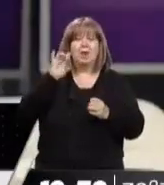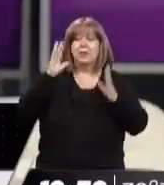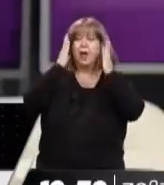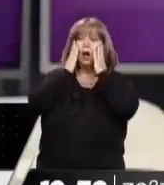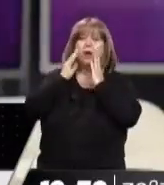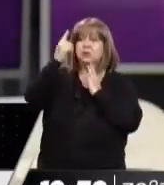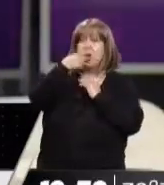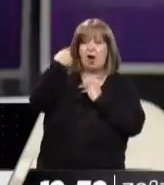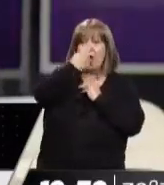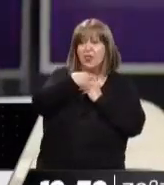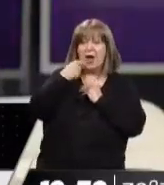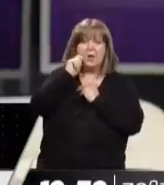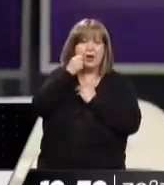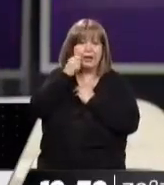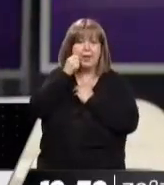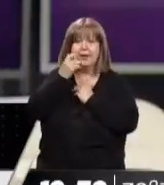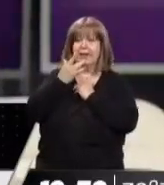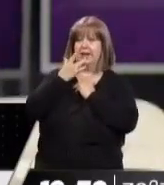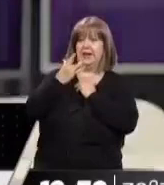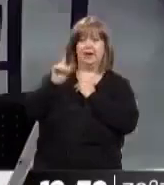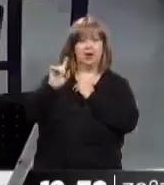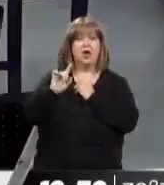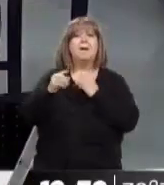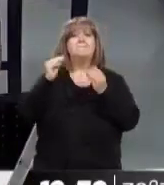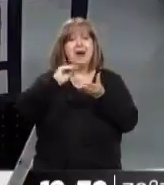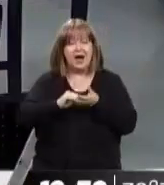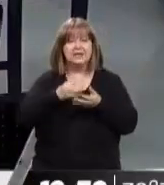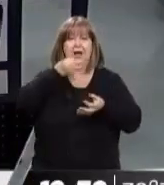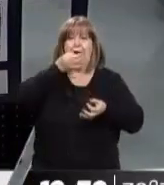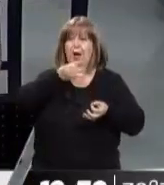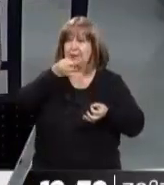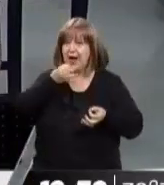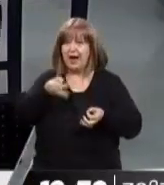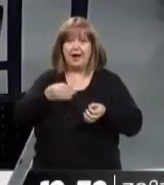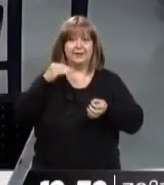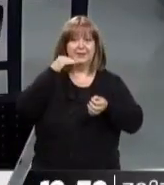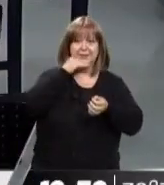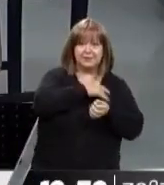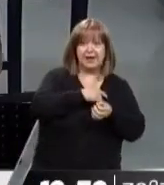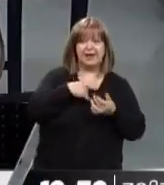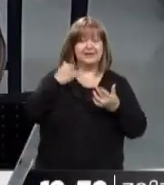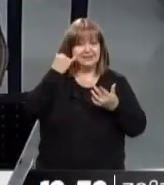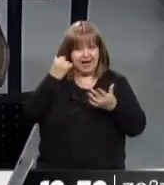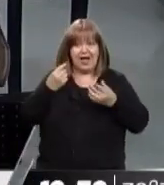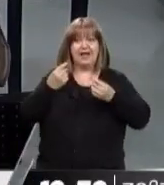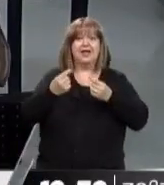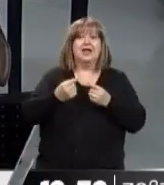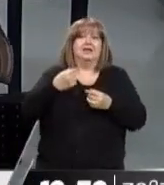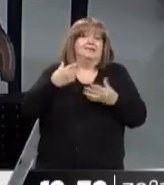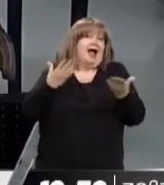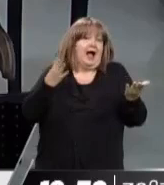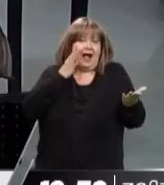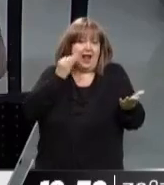creo que esto, y aparte para mí, digo, en el sentido, ustedes que quizás también lo han, por ahí lo han luchado desde ese lugar, esto es voluntario, o sea, exacto, nadie